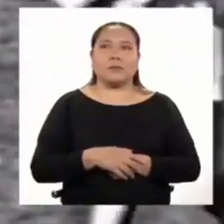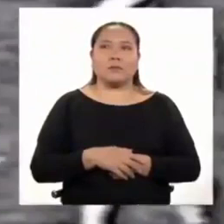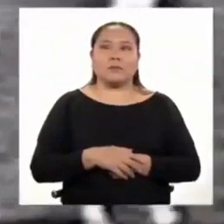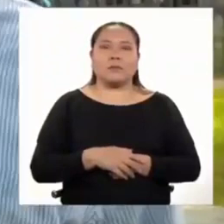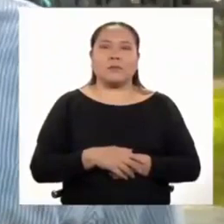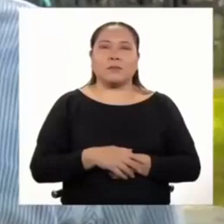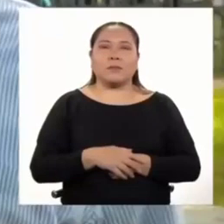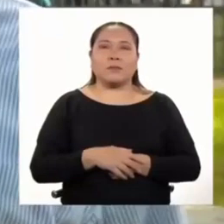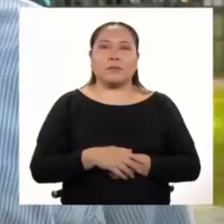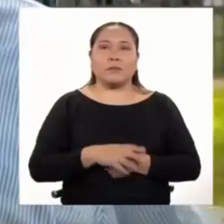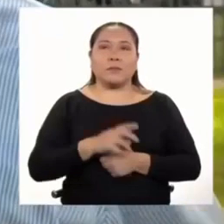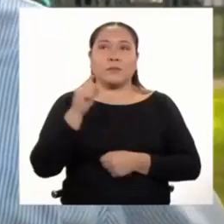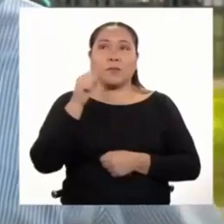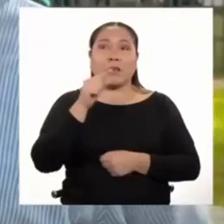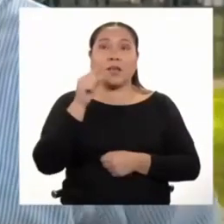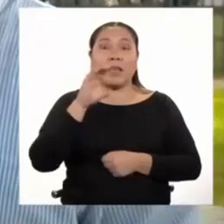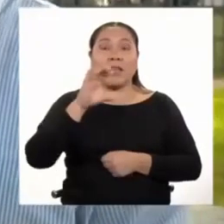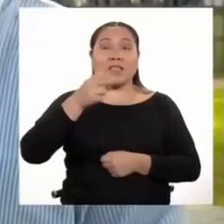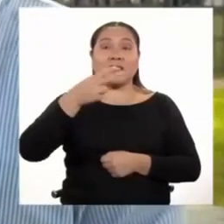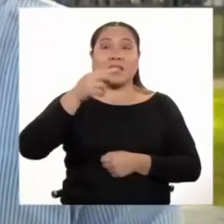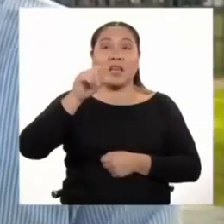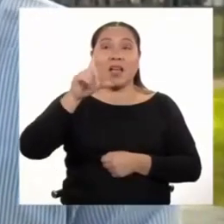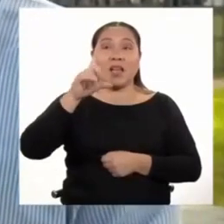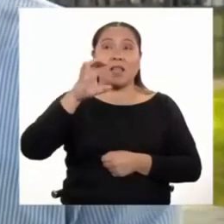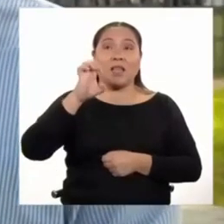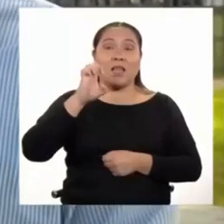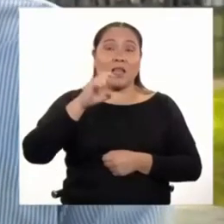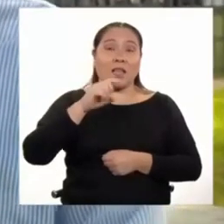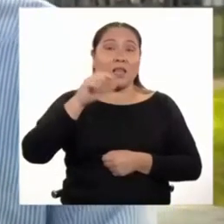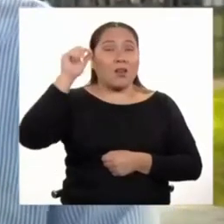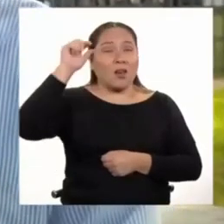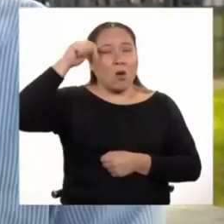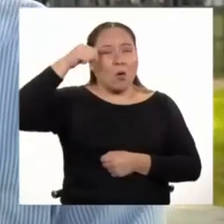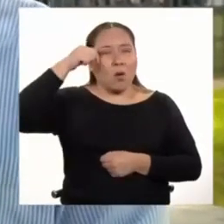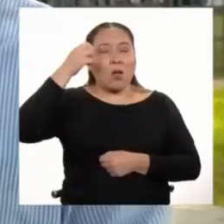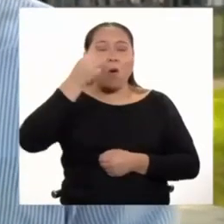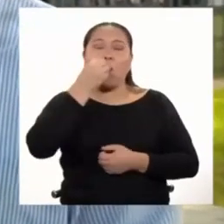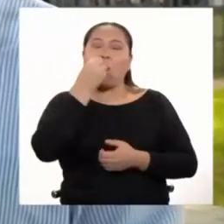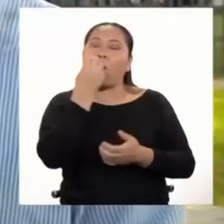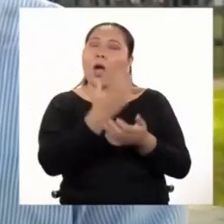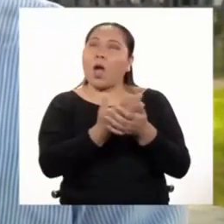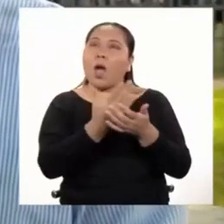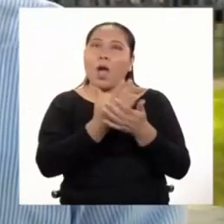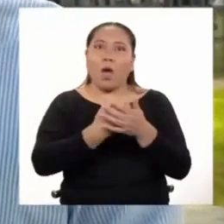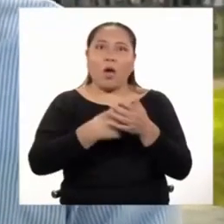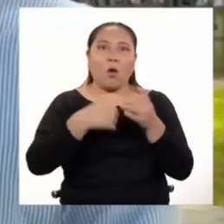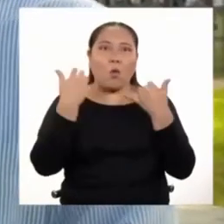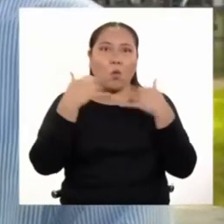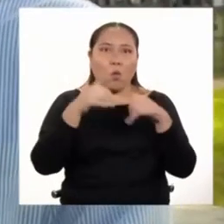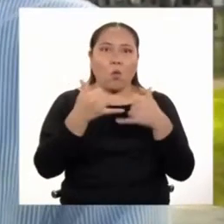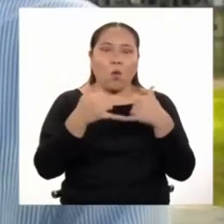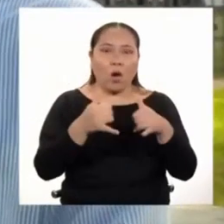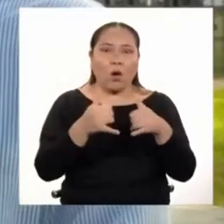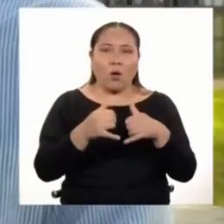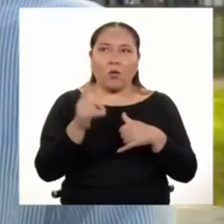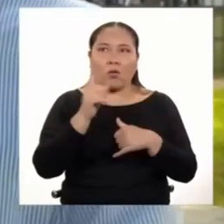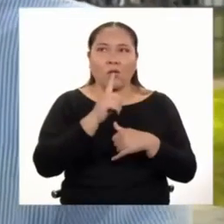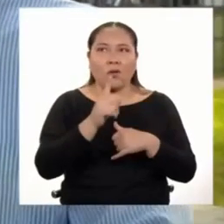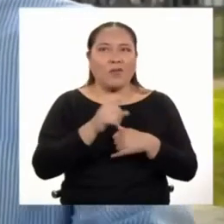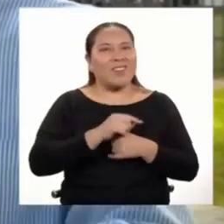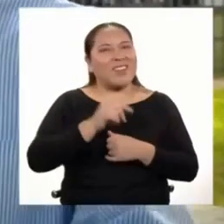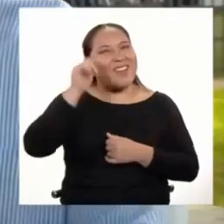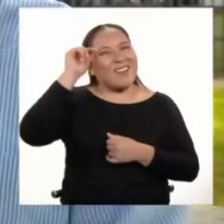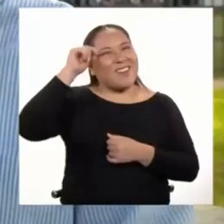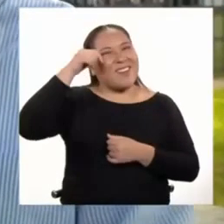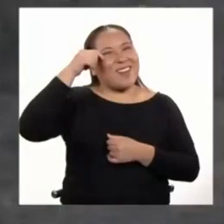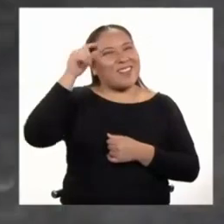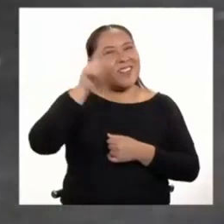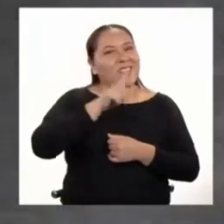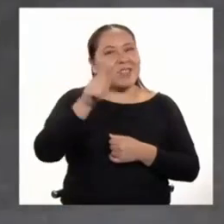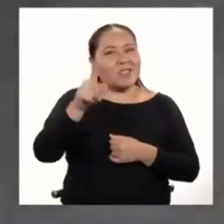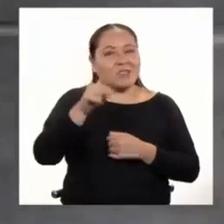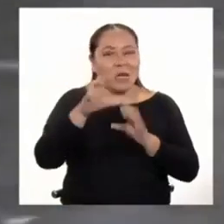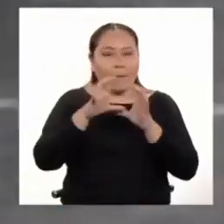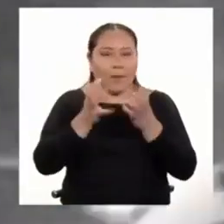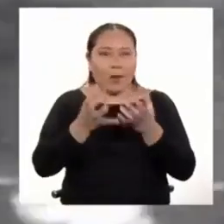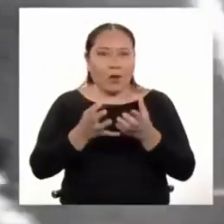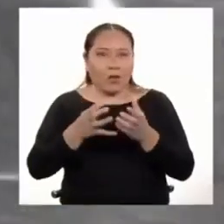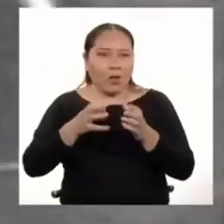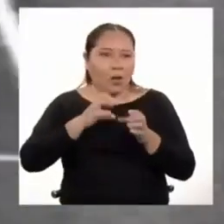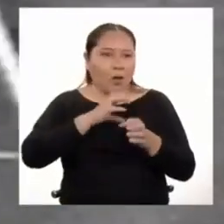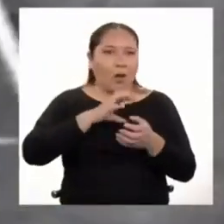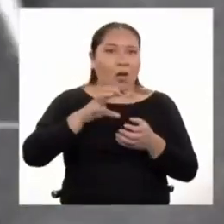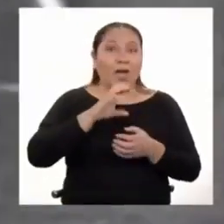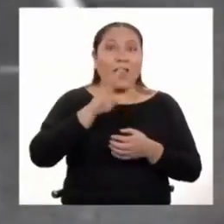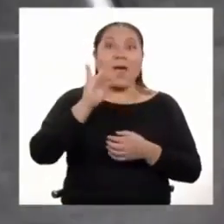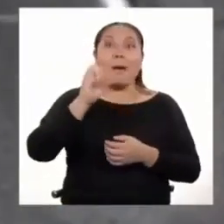A Roberto Sale la gente lo recuerda no tanto por el buen fútbol que tenía, que vaya que lo tenía, sino lo recuerdan por la jugada de poner la pelota al jugador argentino,